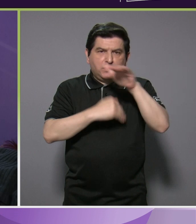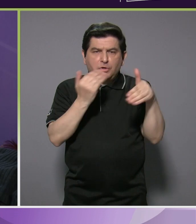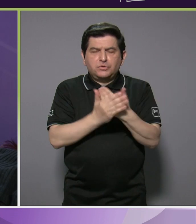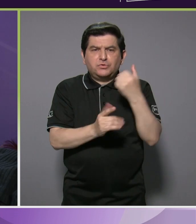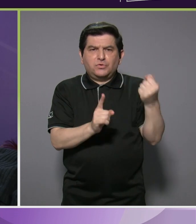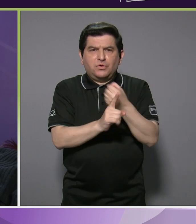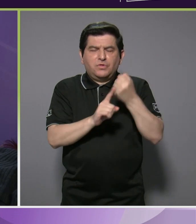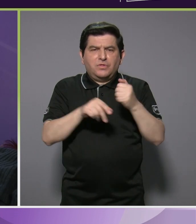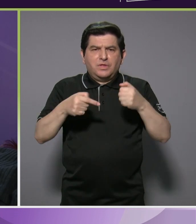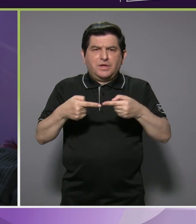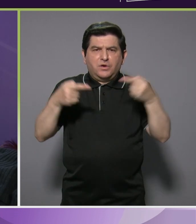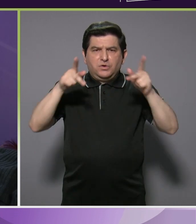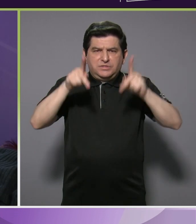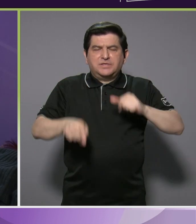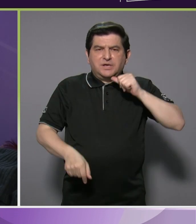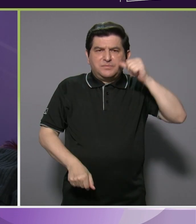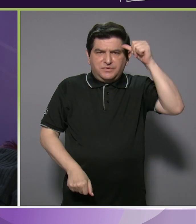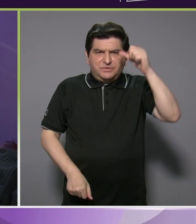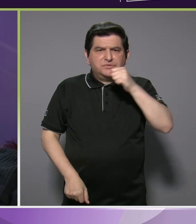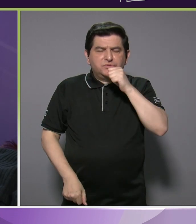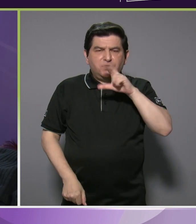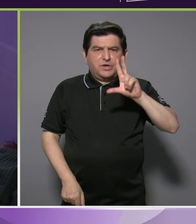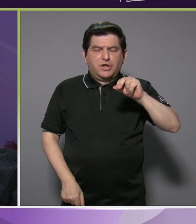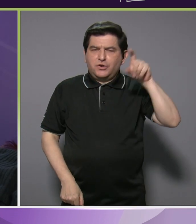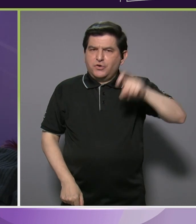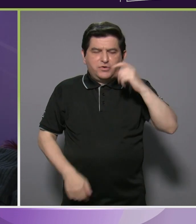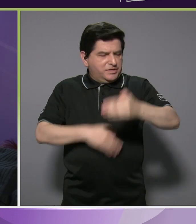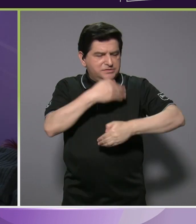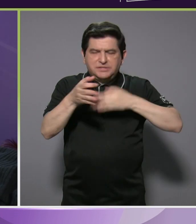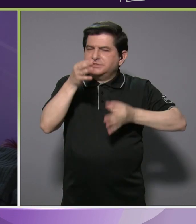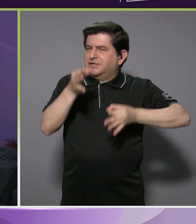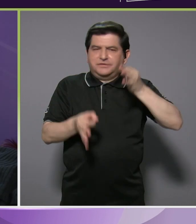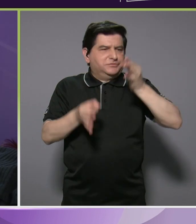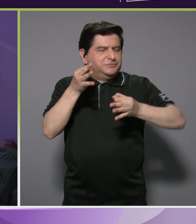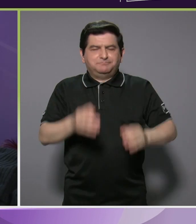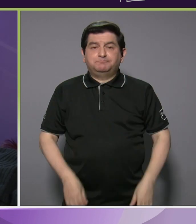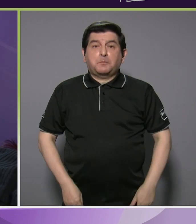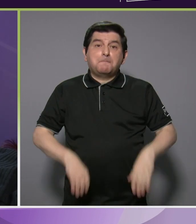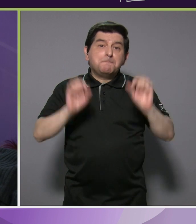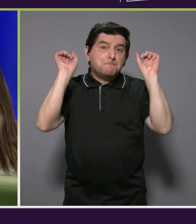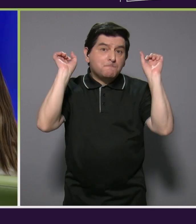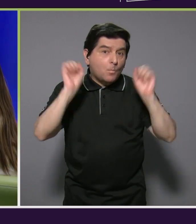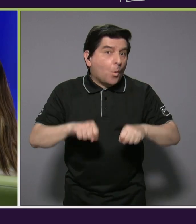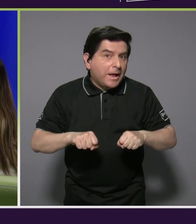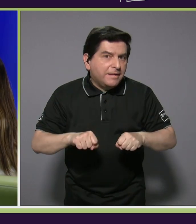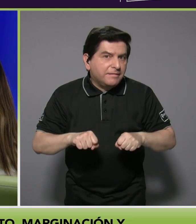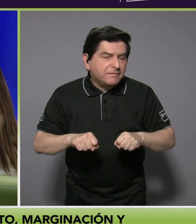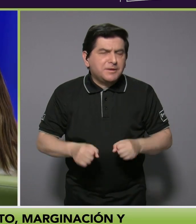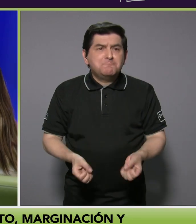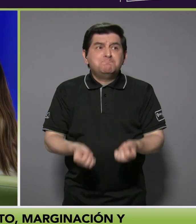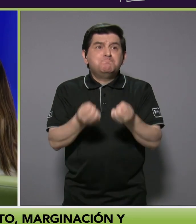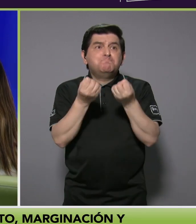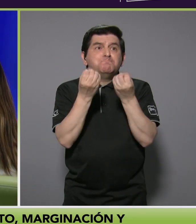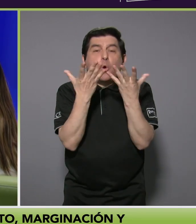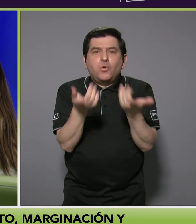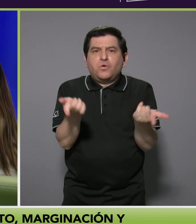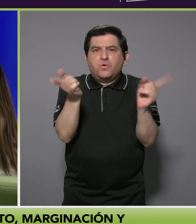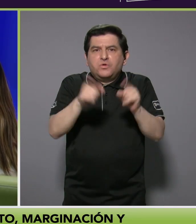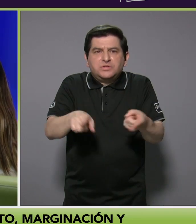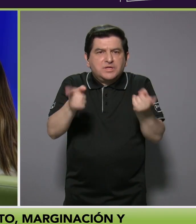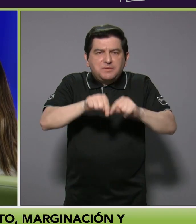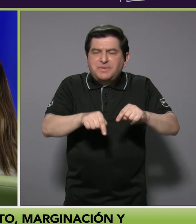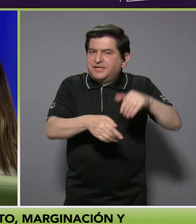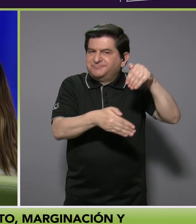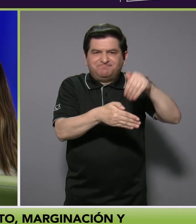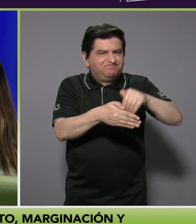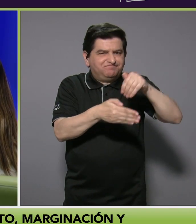violencia contra la persona adulta mayor no necesariamente se judicializa. De manera que pueden haber un montón de casos más que no están